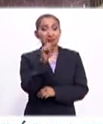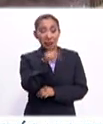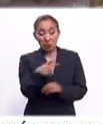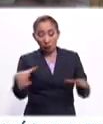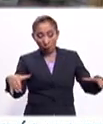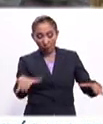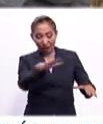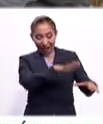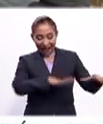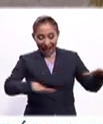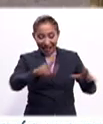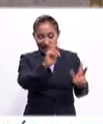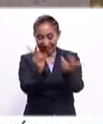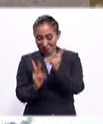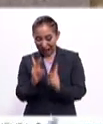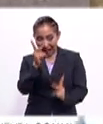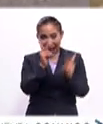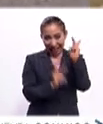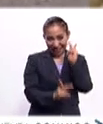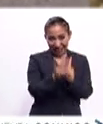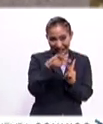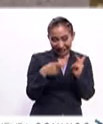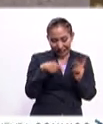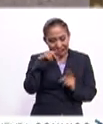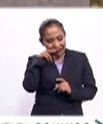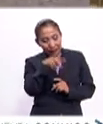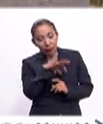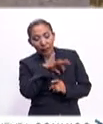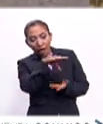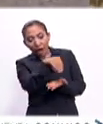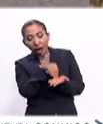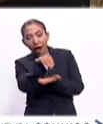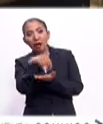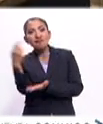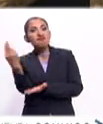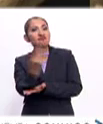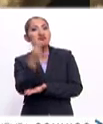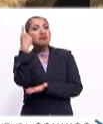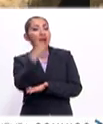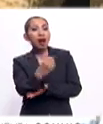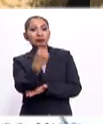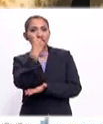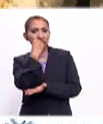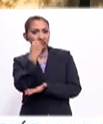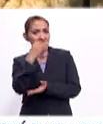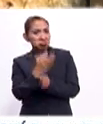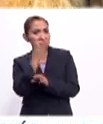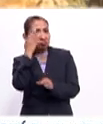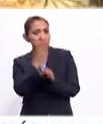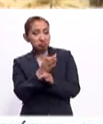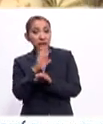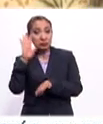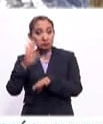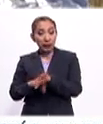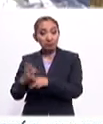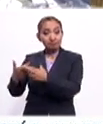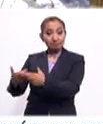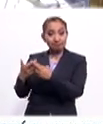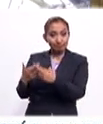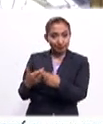esa pequeña unidad agrícola uno puede obtener lo que necesita para comer y un excedente.